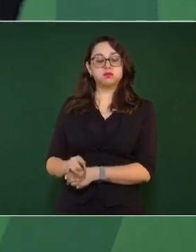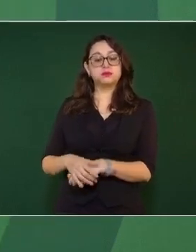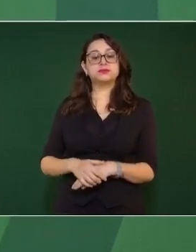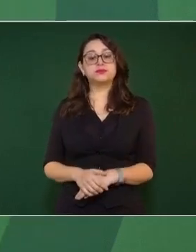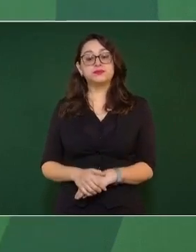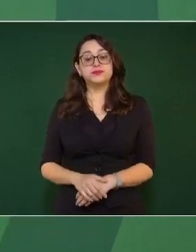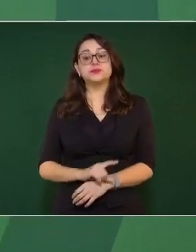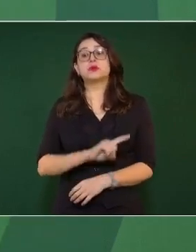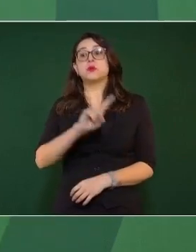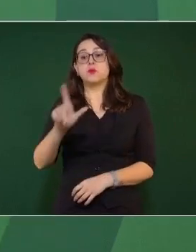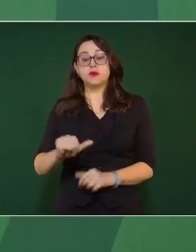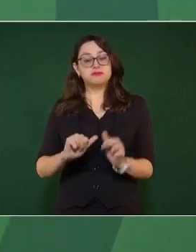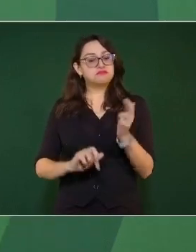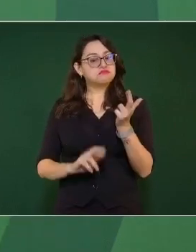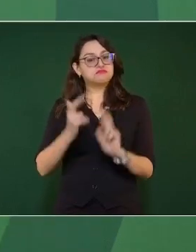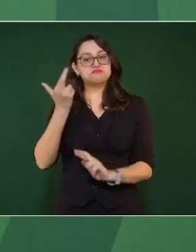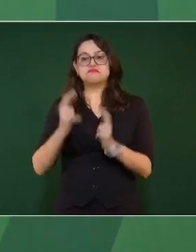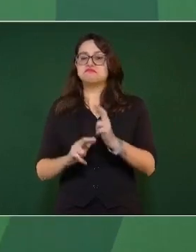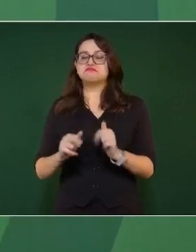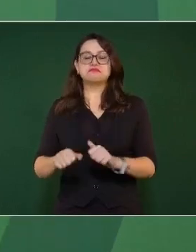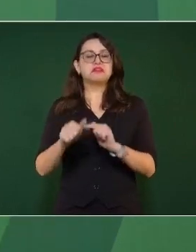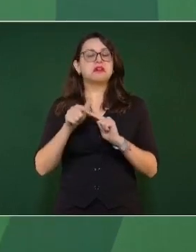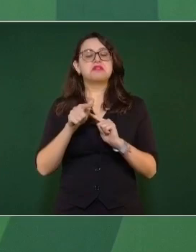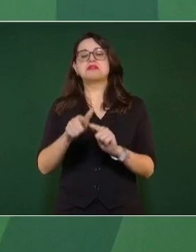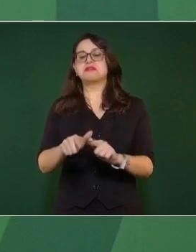revolución. Esto mismo se siguió aplicando,